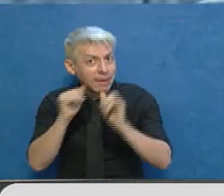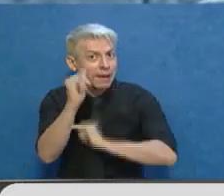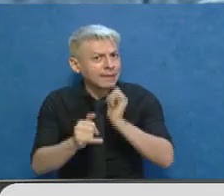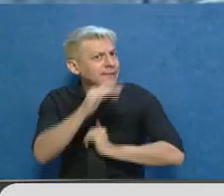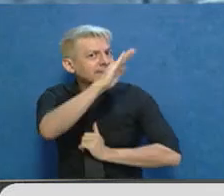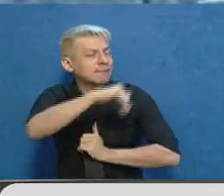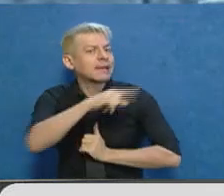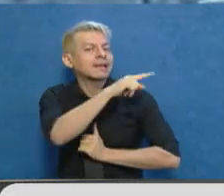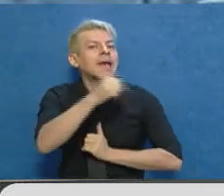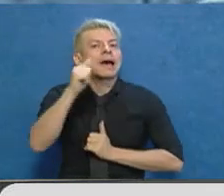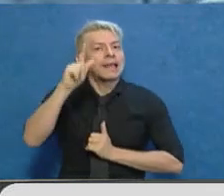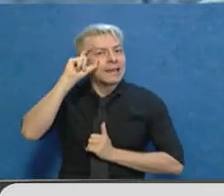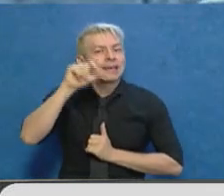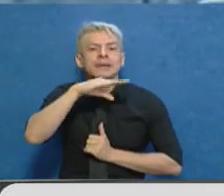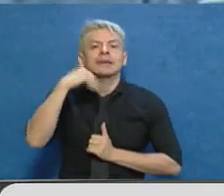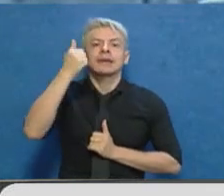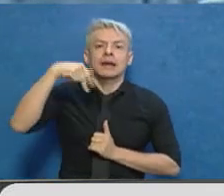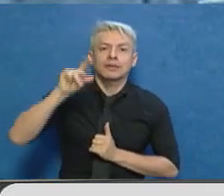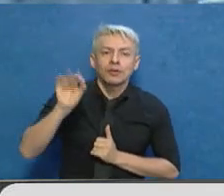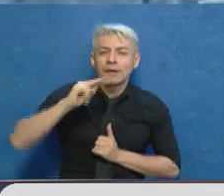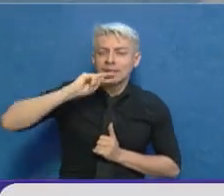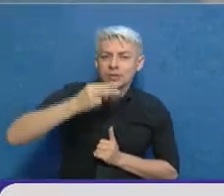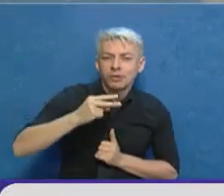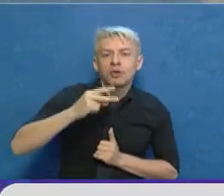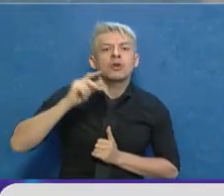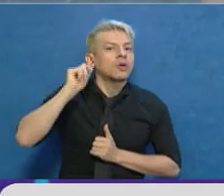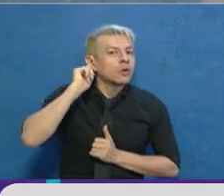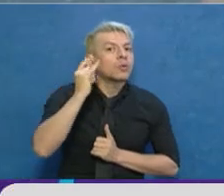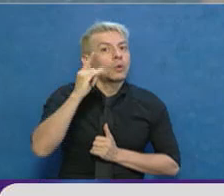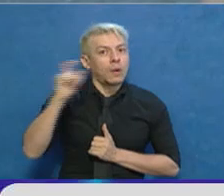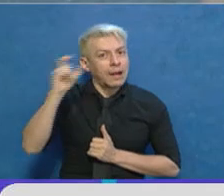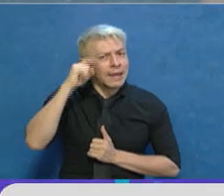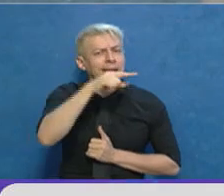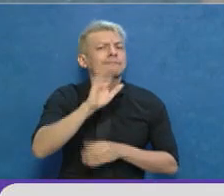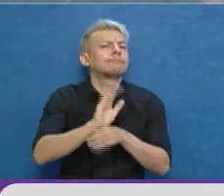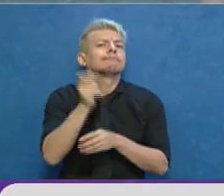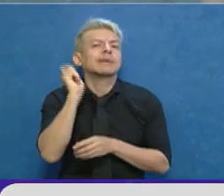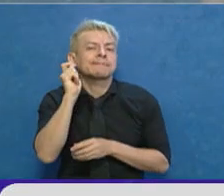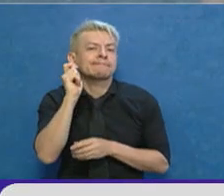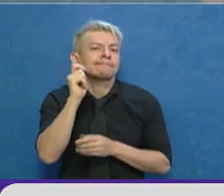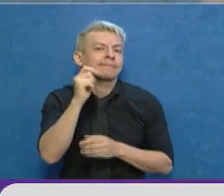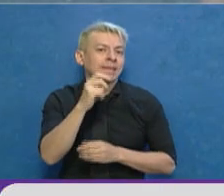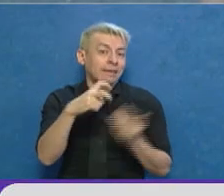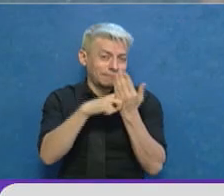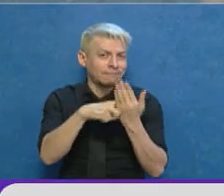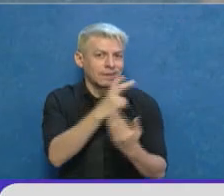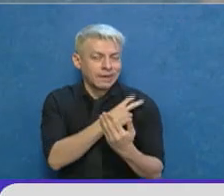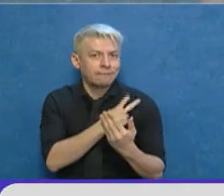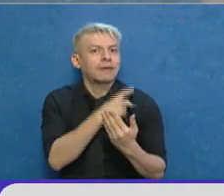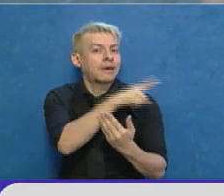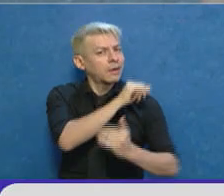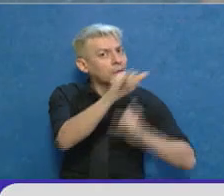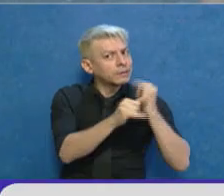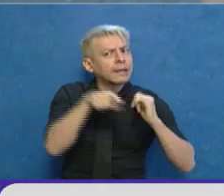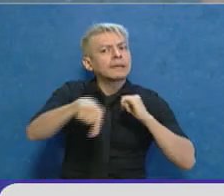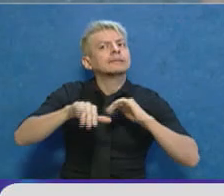con Alejandro Goulet, procurador de la Corte, para que nos cuente esta novedad que sin duda va a venir a cambiar la situación que se está